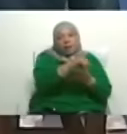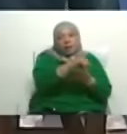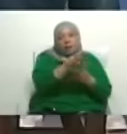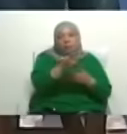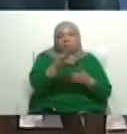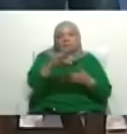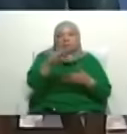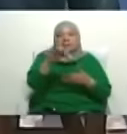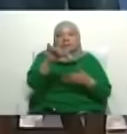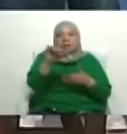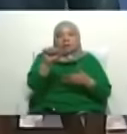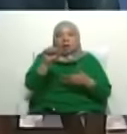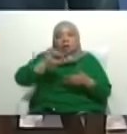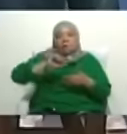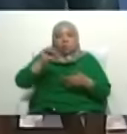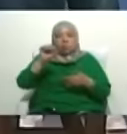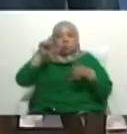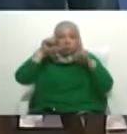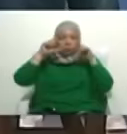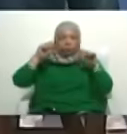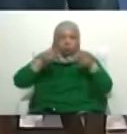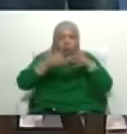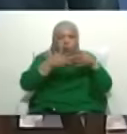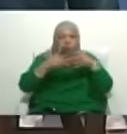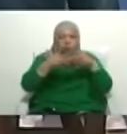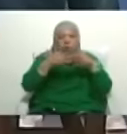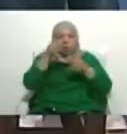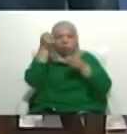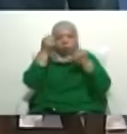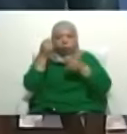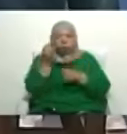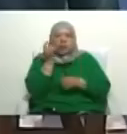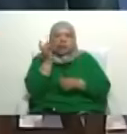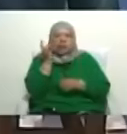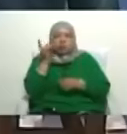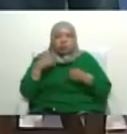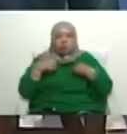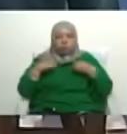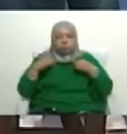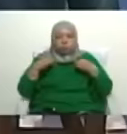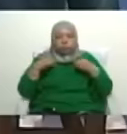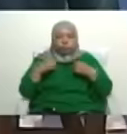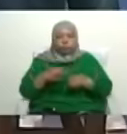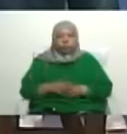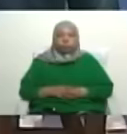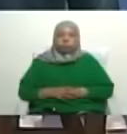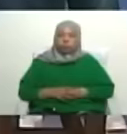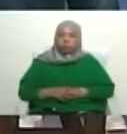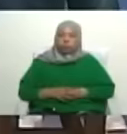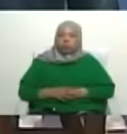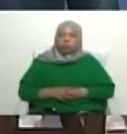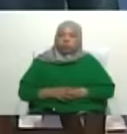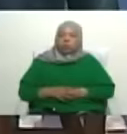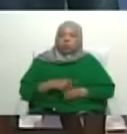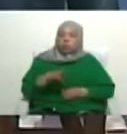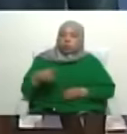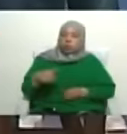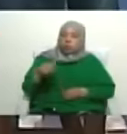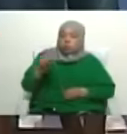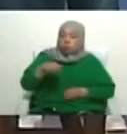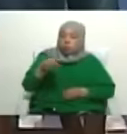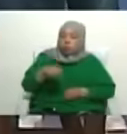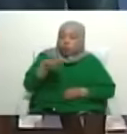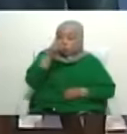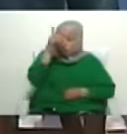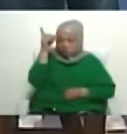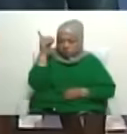Y todo este proceso que estamos denunciando, que denunció el fiscal el lunes, Diosdado ayer, y nosotros hoy, que